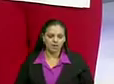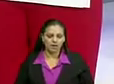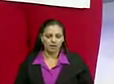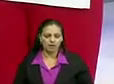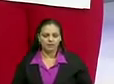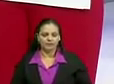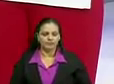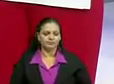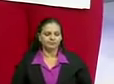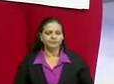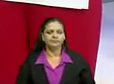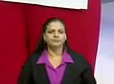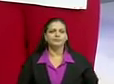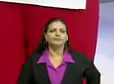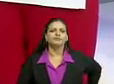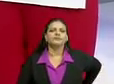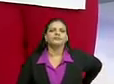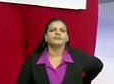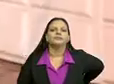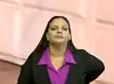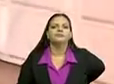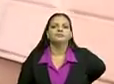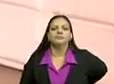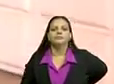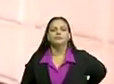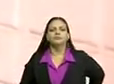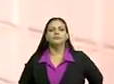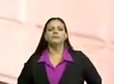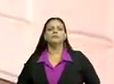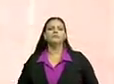Ahí está lo que yo les digo. Veamos.